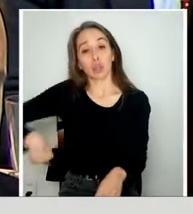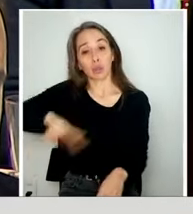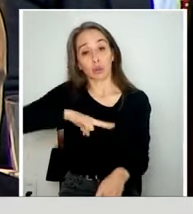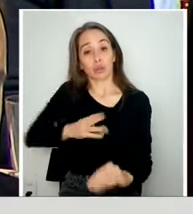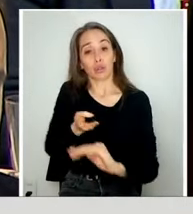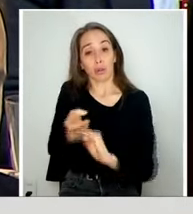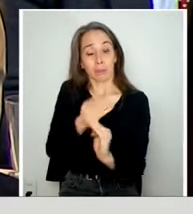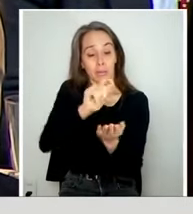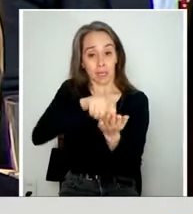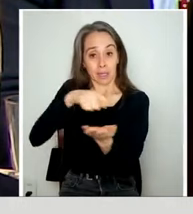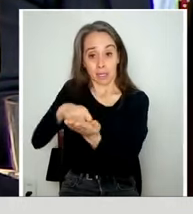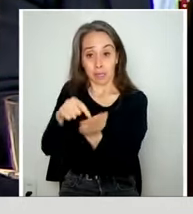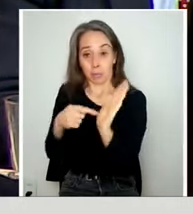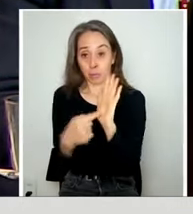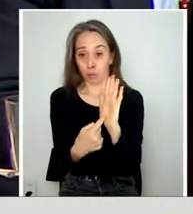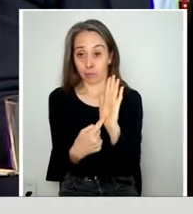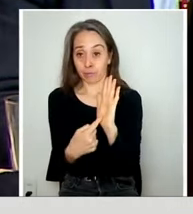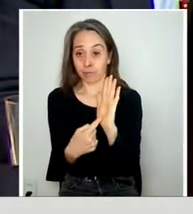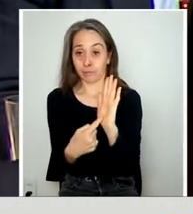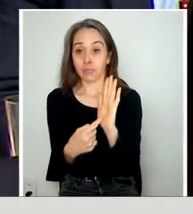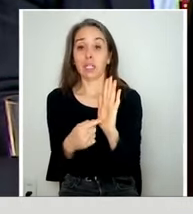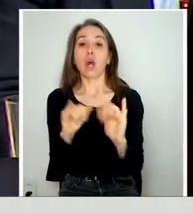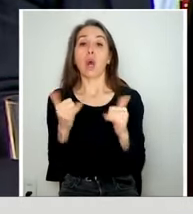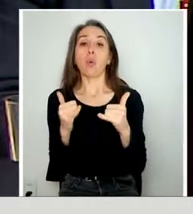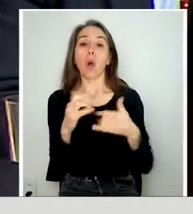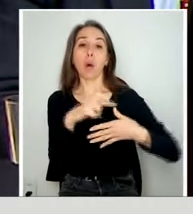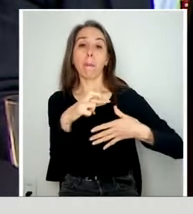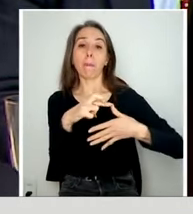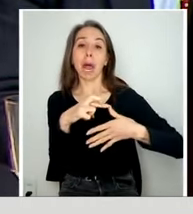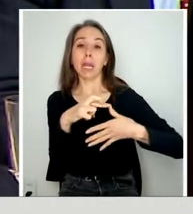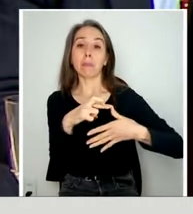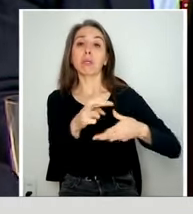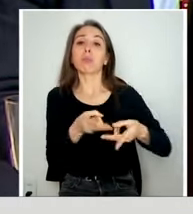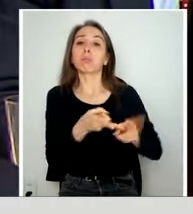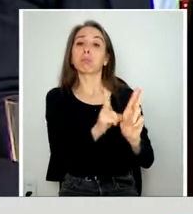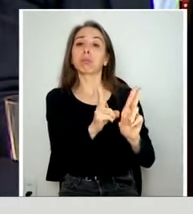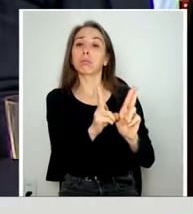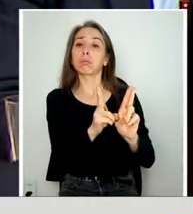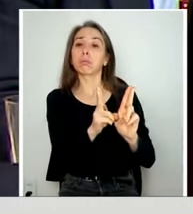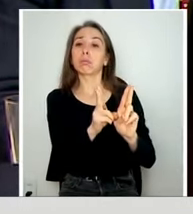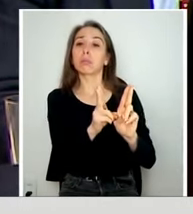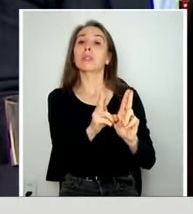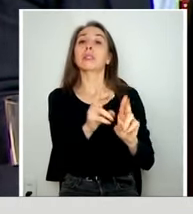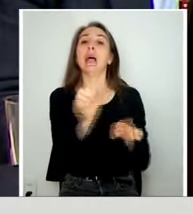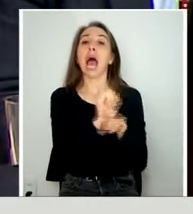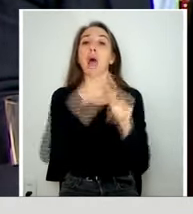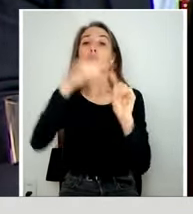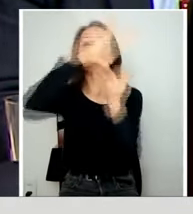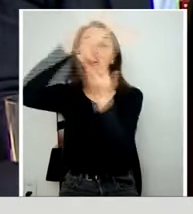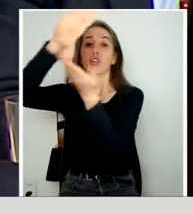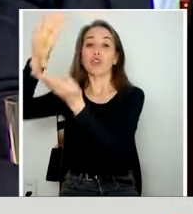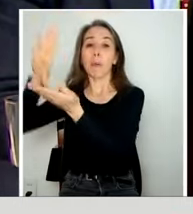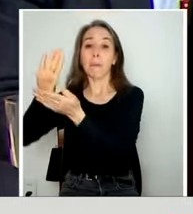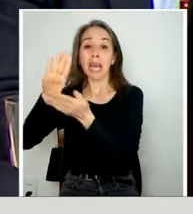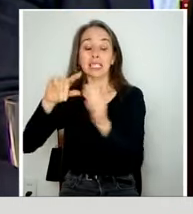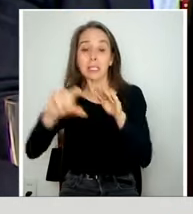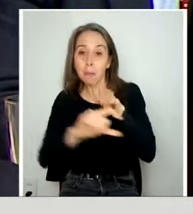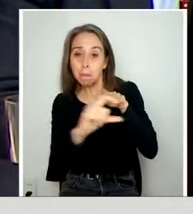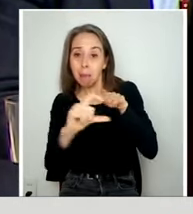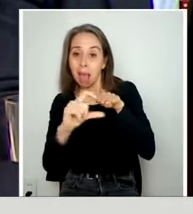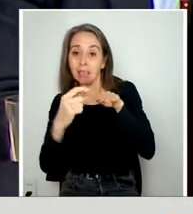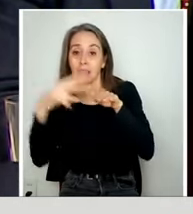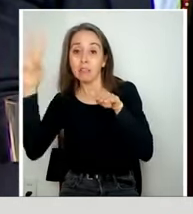el Panamericano también tiene una excepción especial en materia de los vehículos que